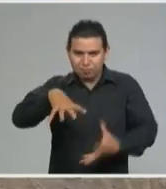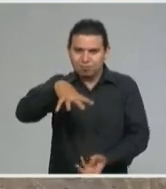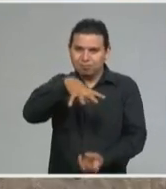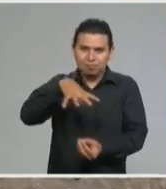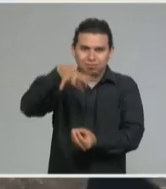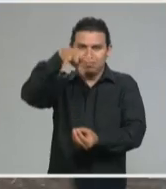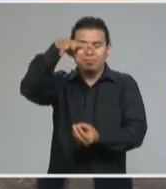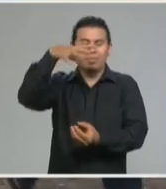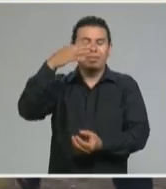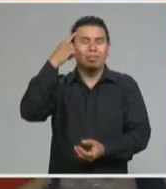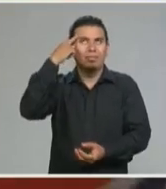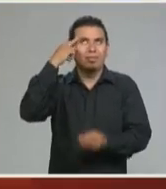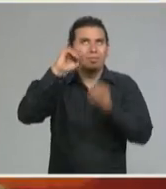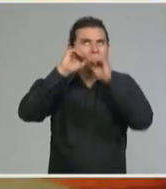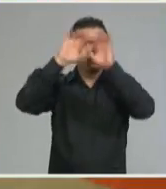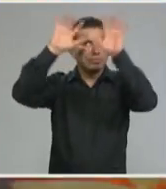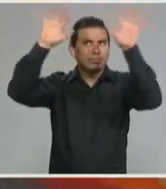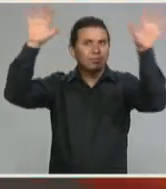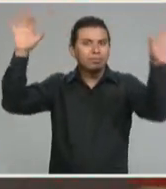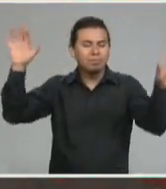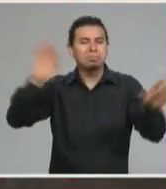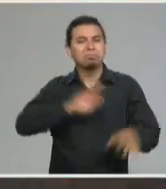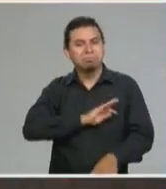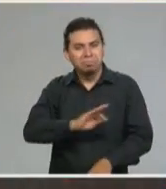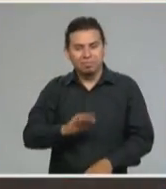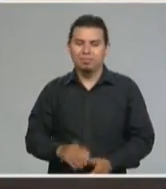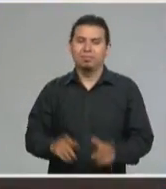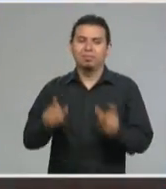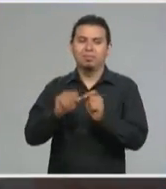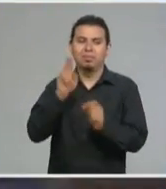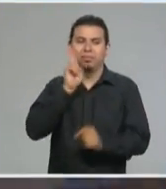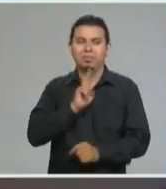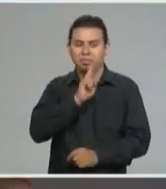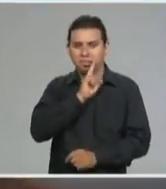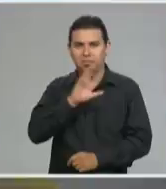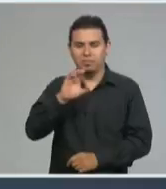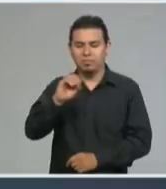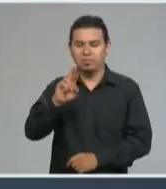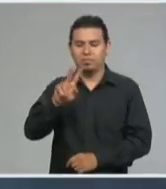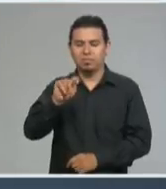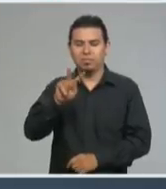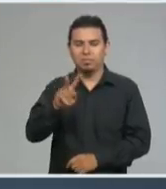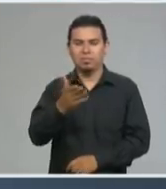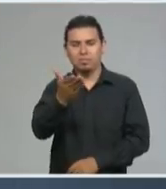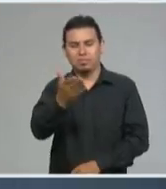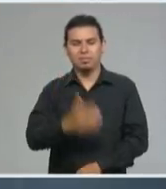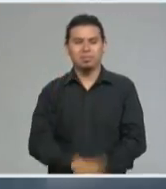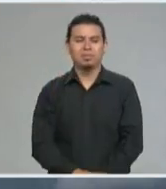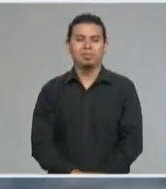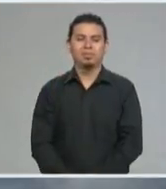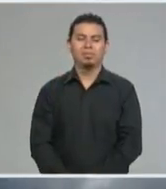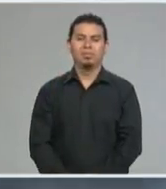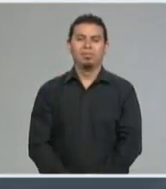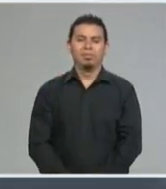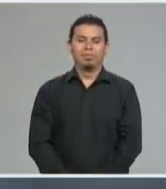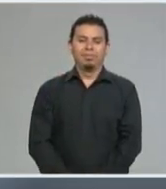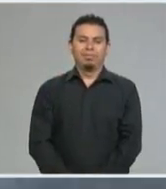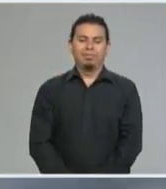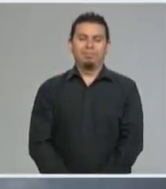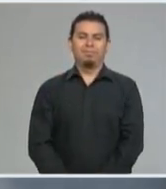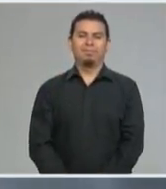la imaginación. Con información de Edgar Galán e imágenes de Cuauhtémoc Cabrera, Corte B Noticias.